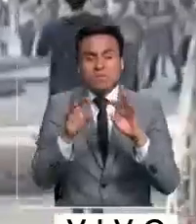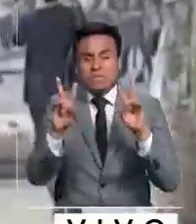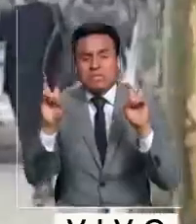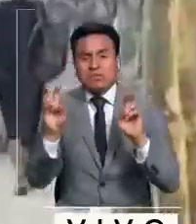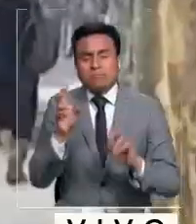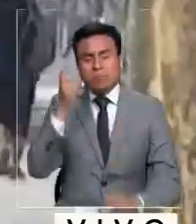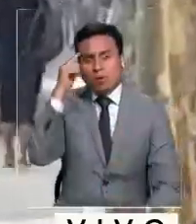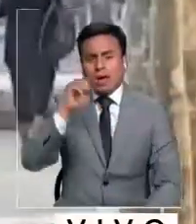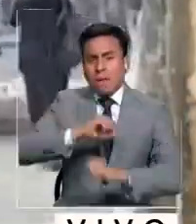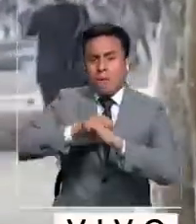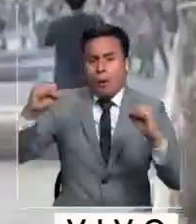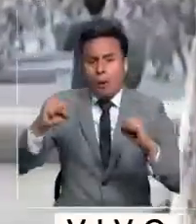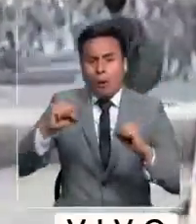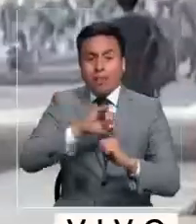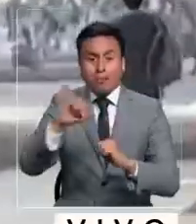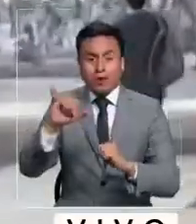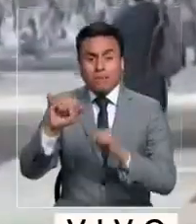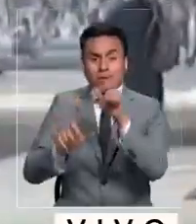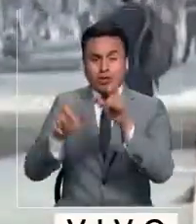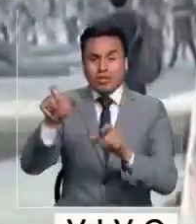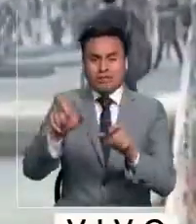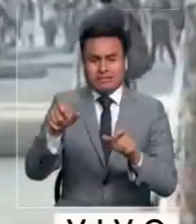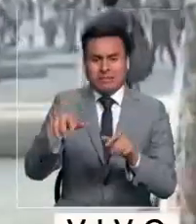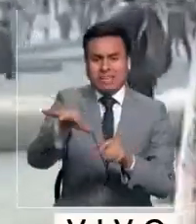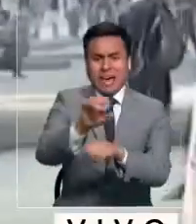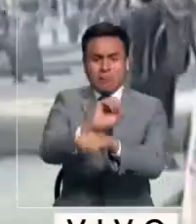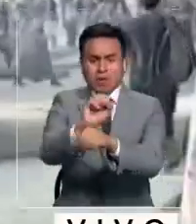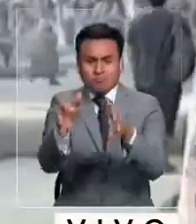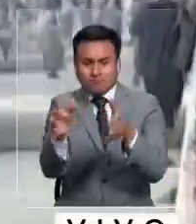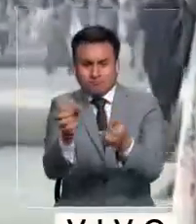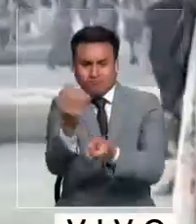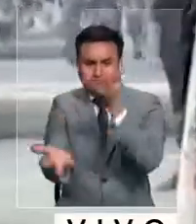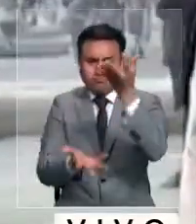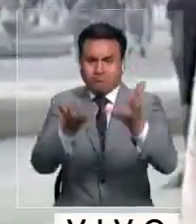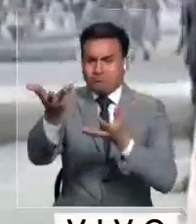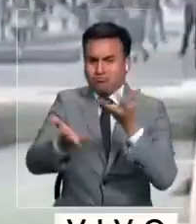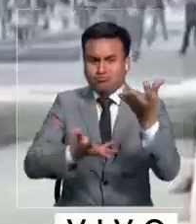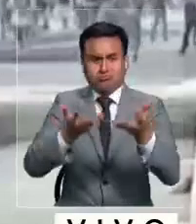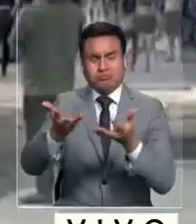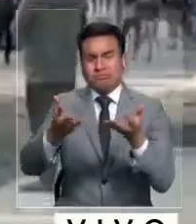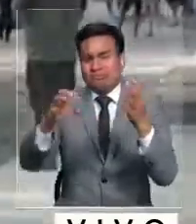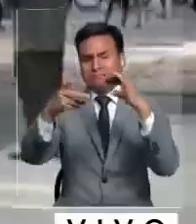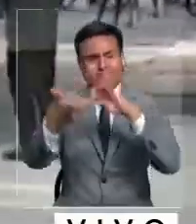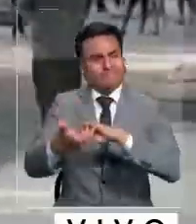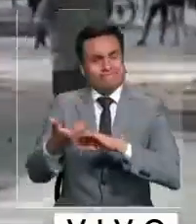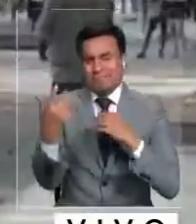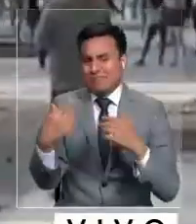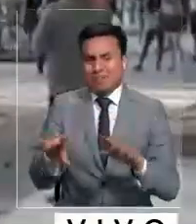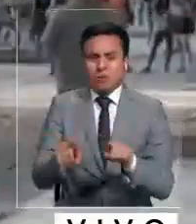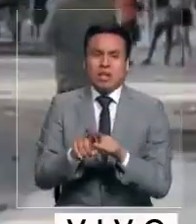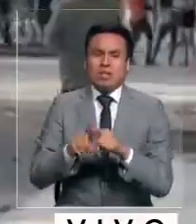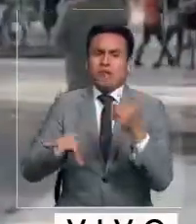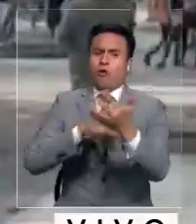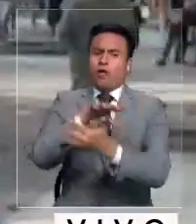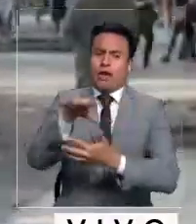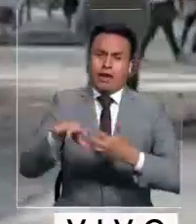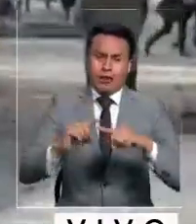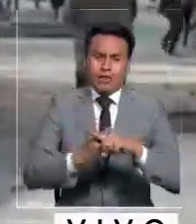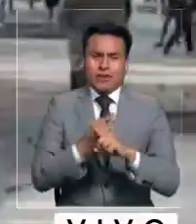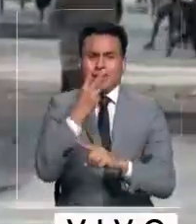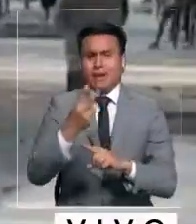una explosión y luego comienza a incendiarse esta camioneta que quedó completamente inservible en uno de los hechos más violentos que